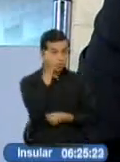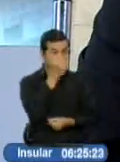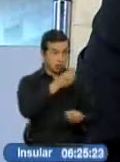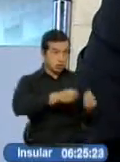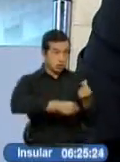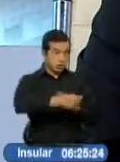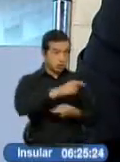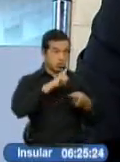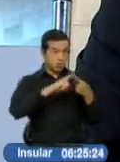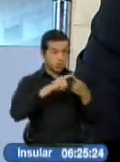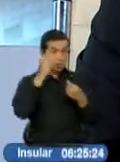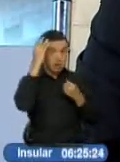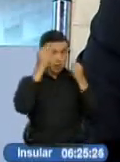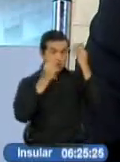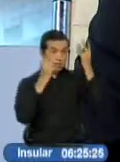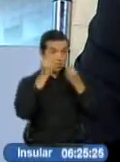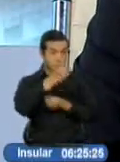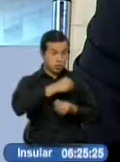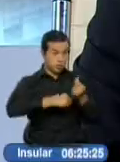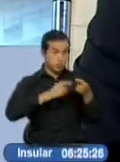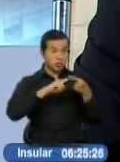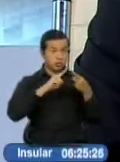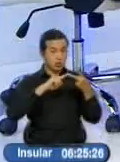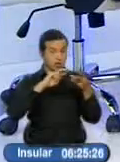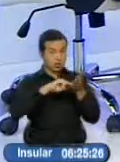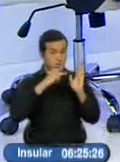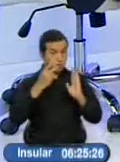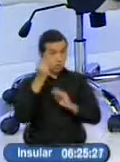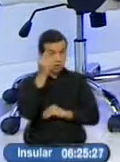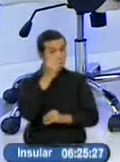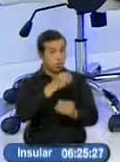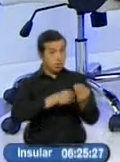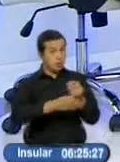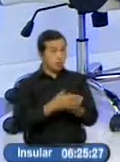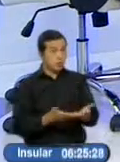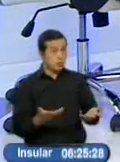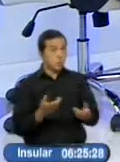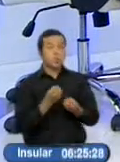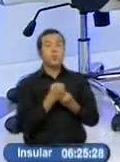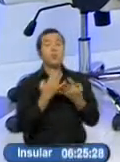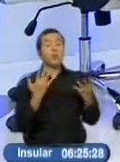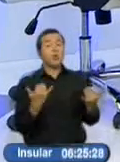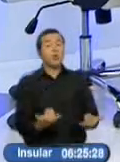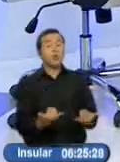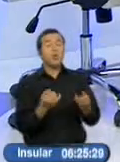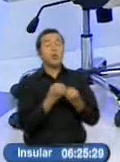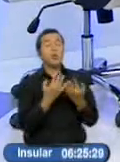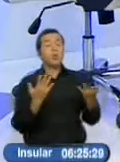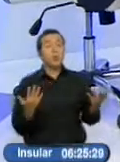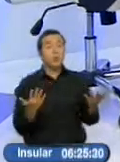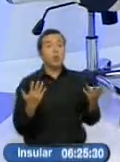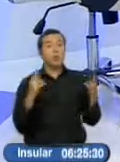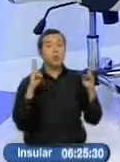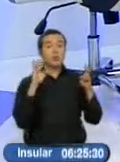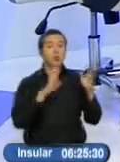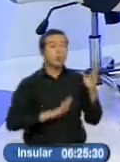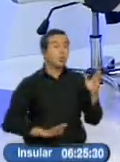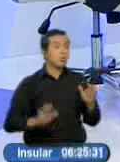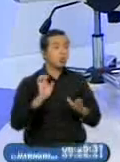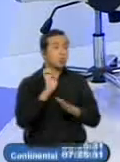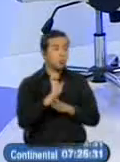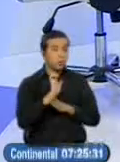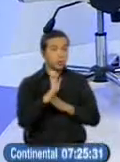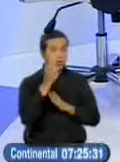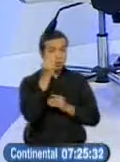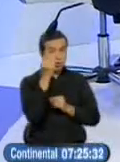Es correcto. Para innovación y para tecnología. Ahora, ¿cuánto representa en este momento el sector nacional de estos